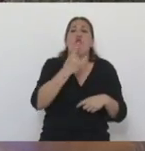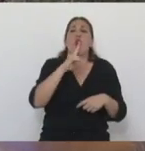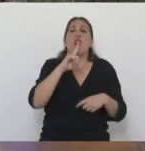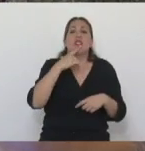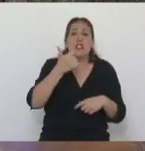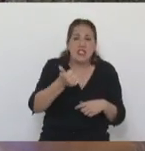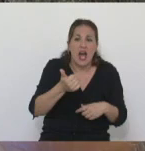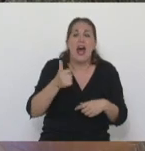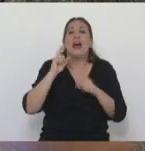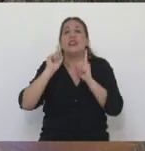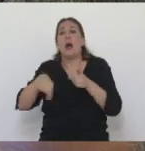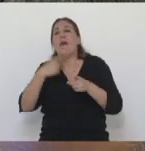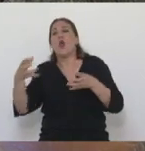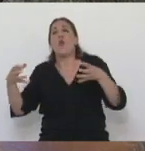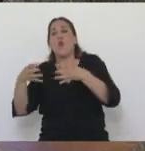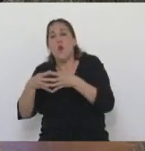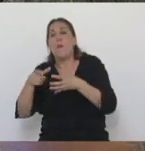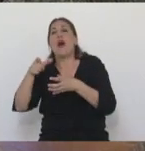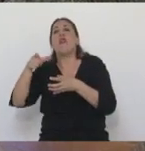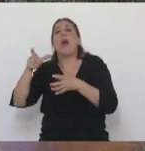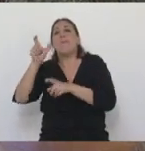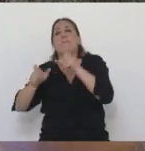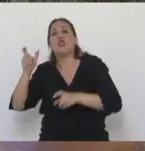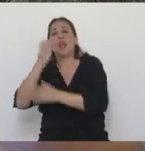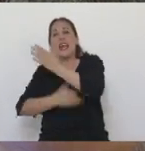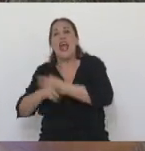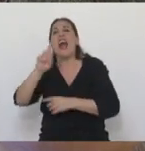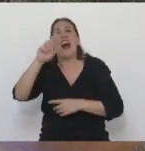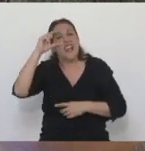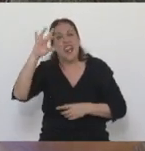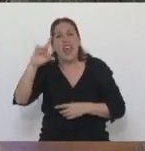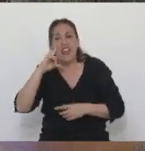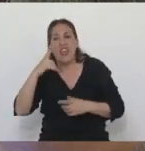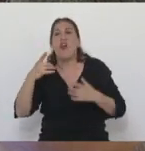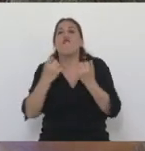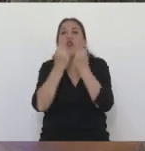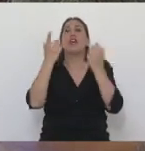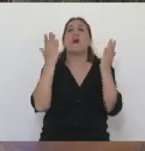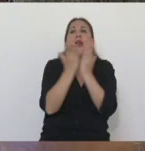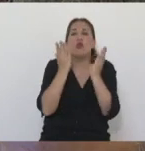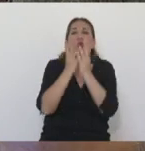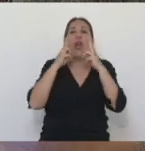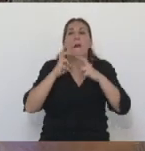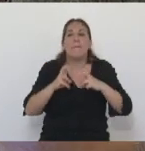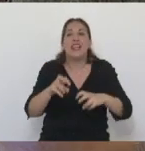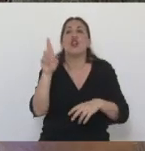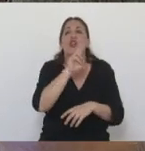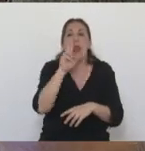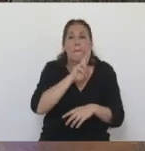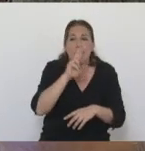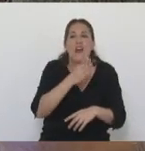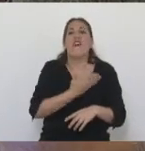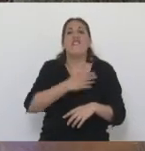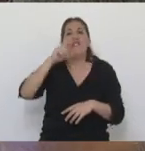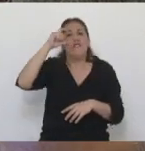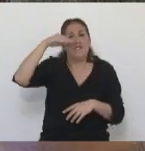la Red de los Derechos de Personas con Discapacidad, REDI, la Fundación para el Estudio e Investigación de la Mujer, FEIM,